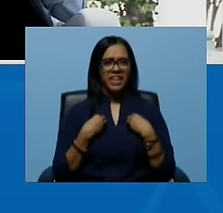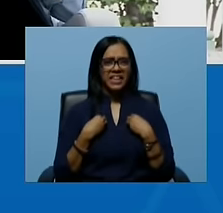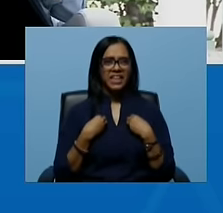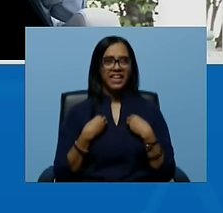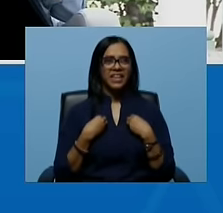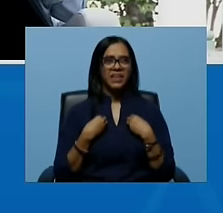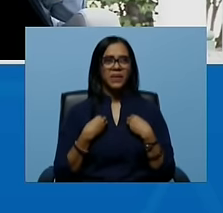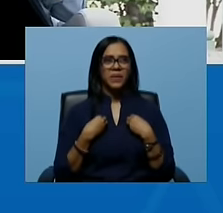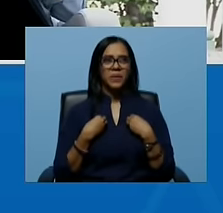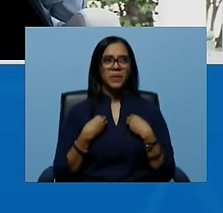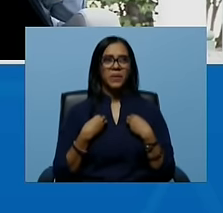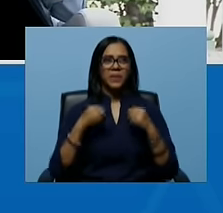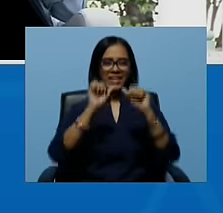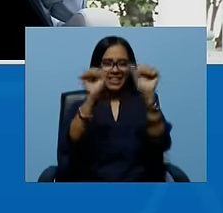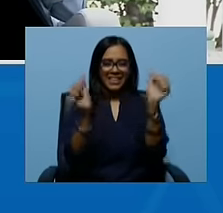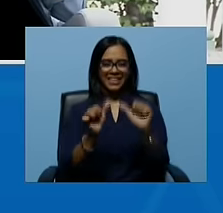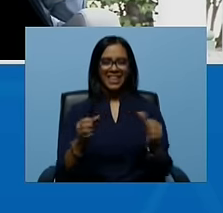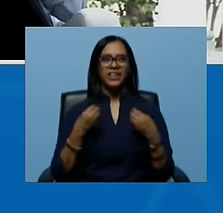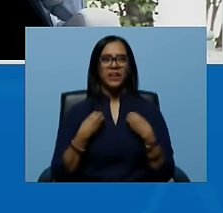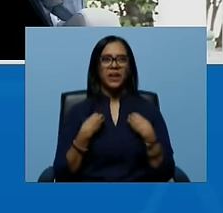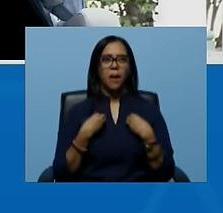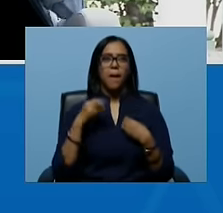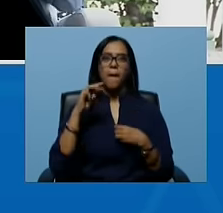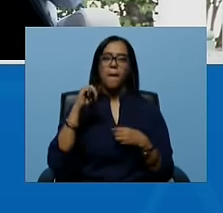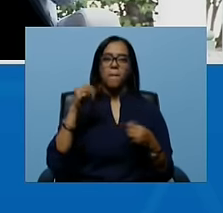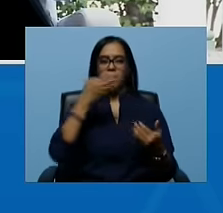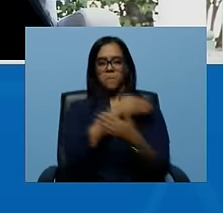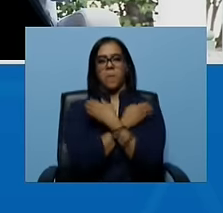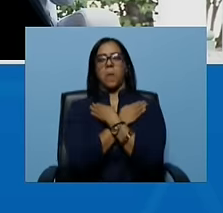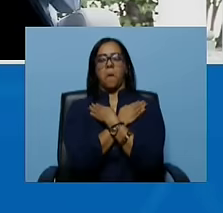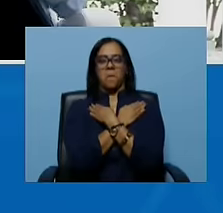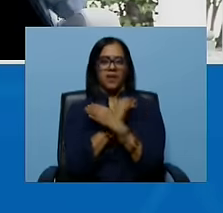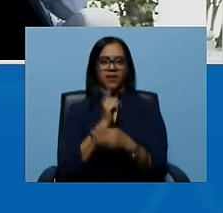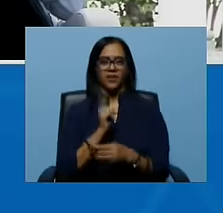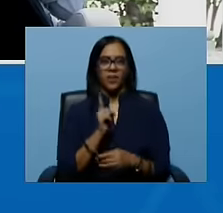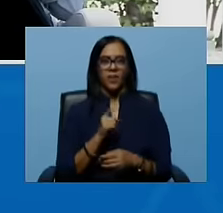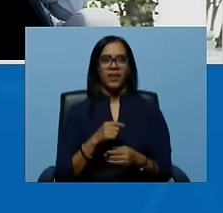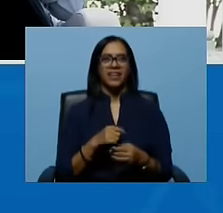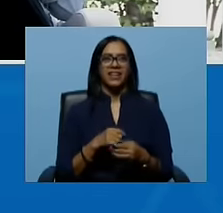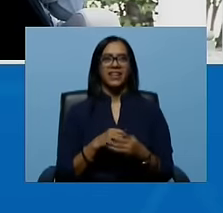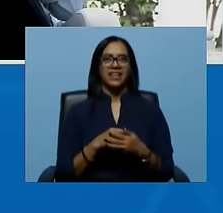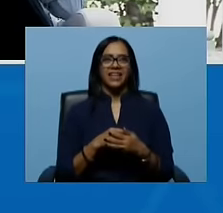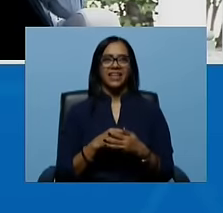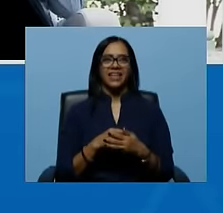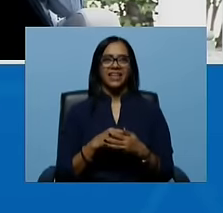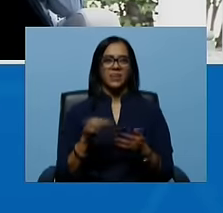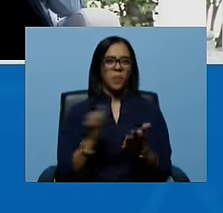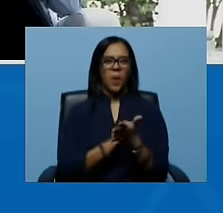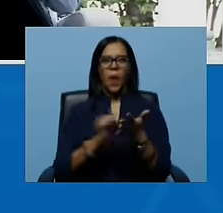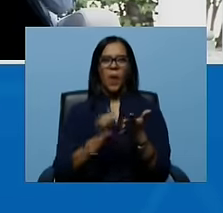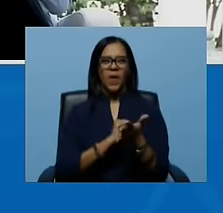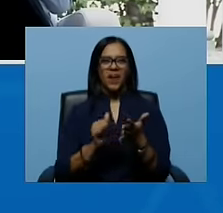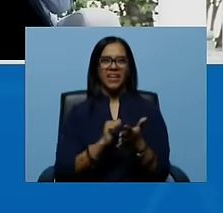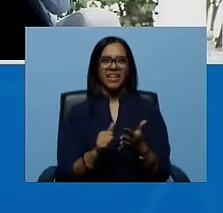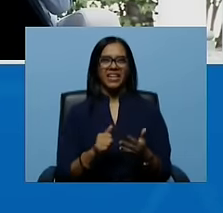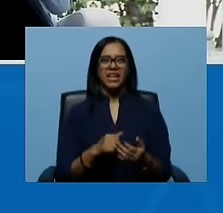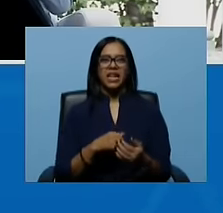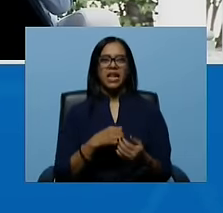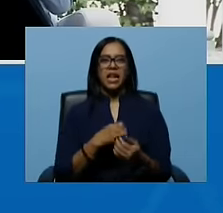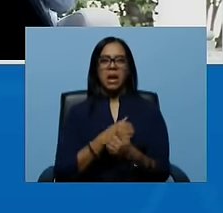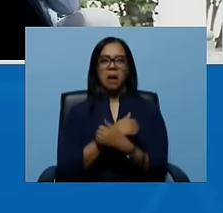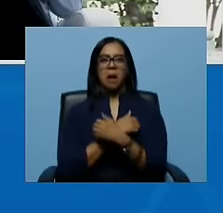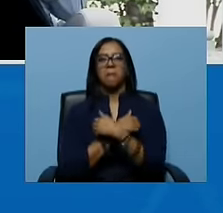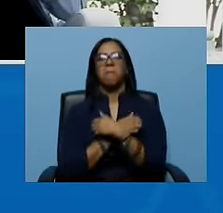Ah, una momia viviente. No, momia está en Madrid. Esta es una estatua. Bórralo. La momia viviente se